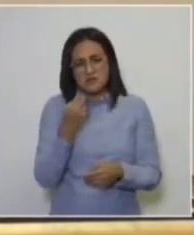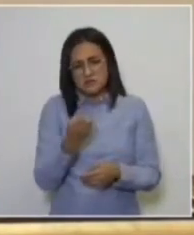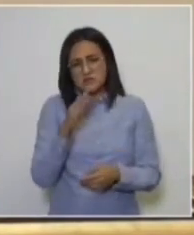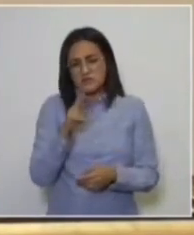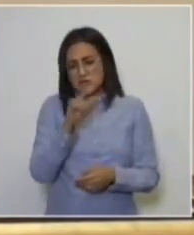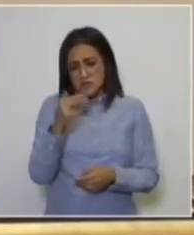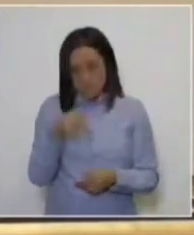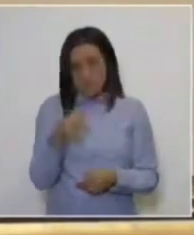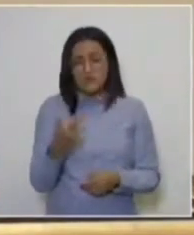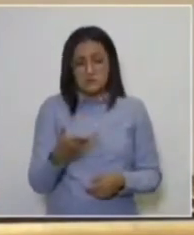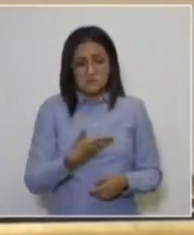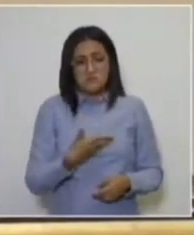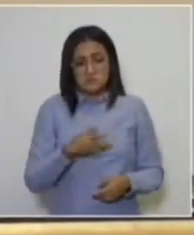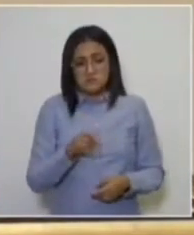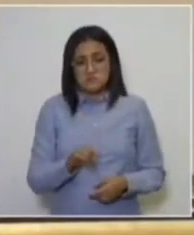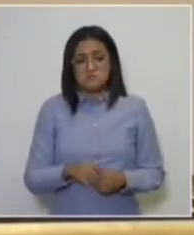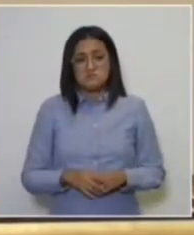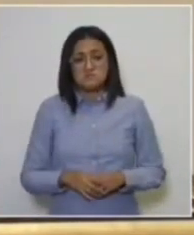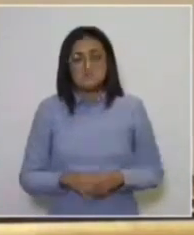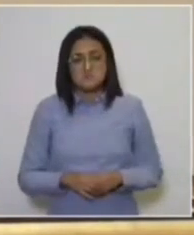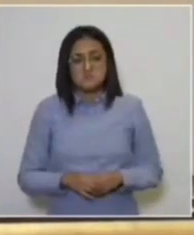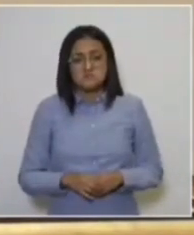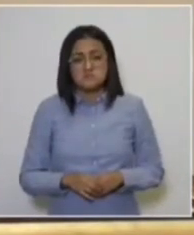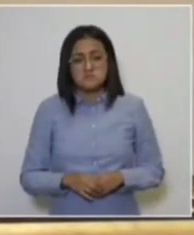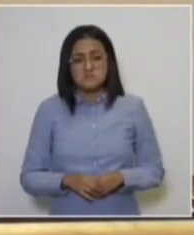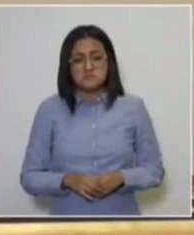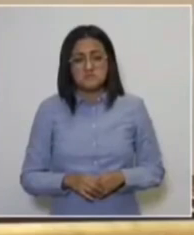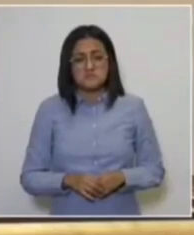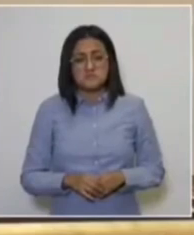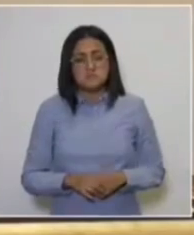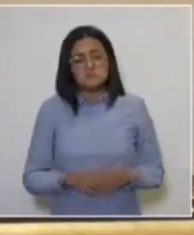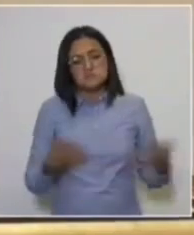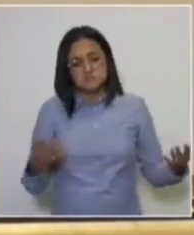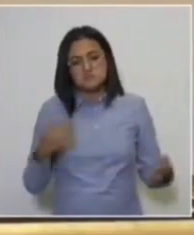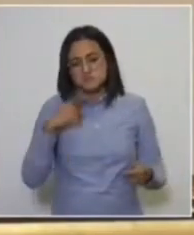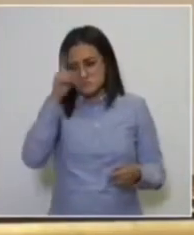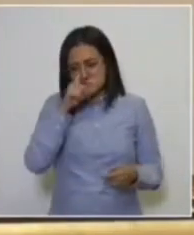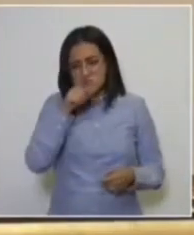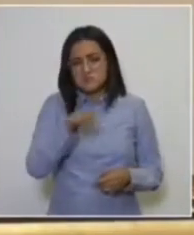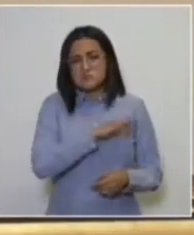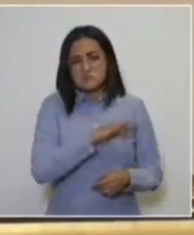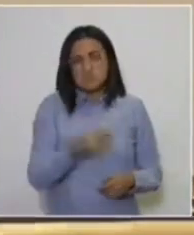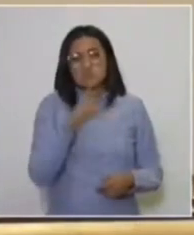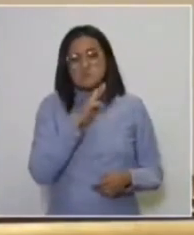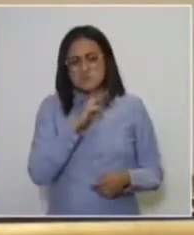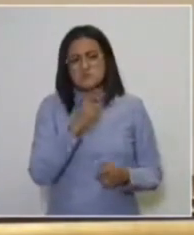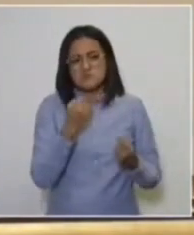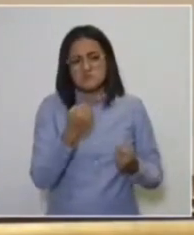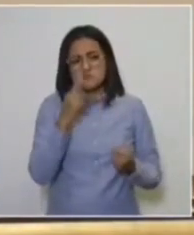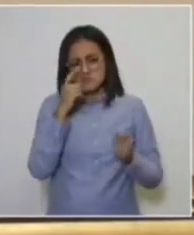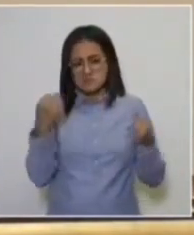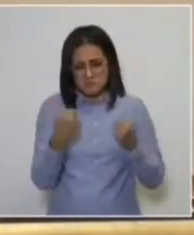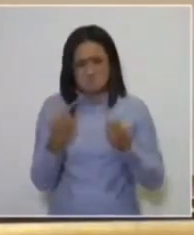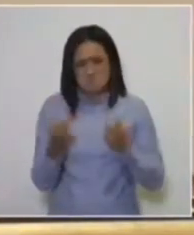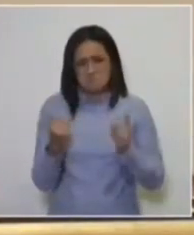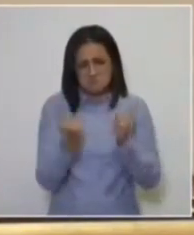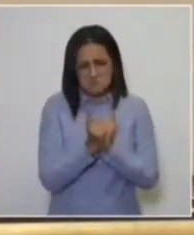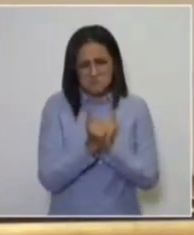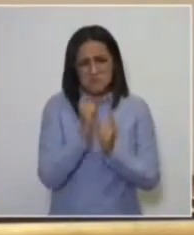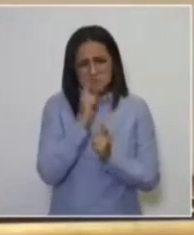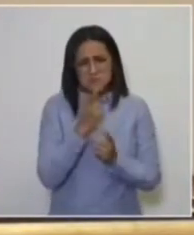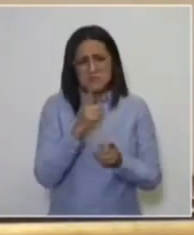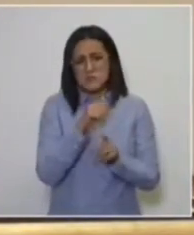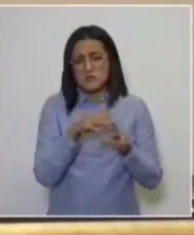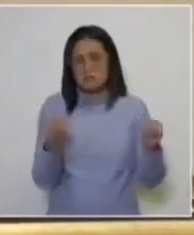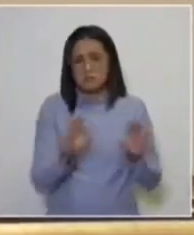bullying. Ese es bullying. Pues la mejor recomendación es que se arme de valor y que se agarre a golpes con alguno de ellos